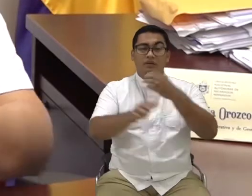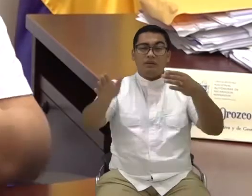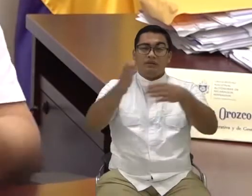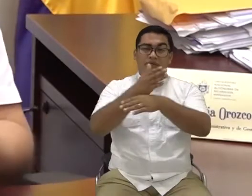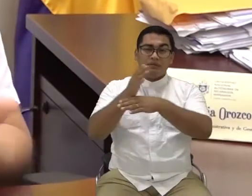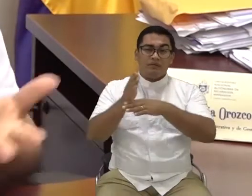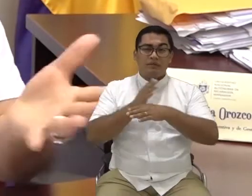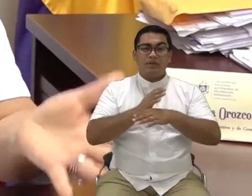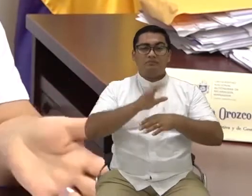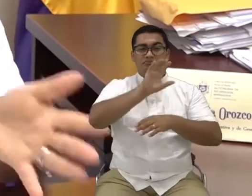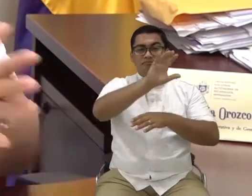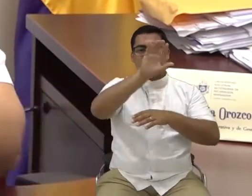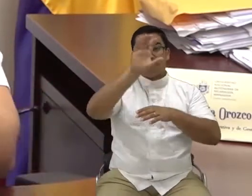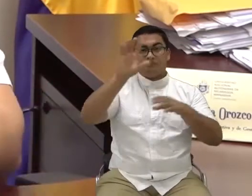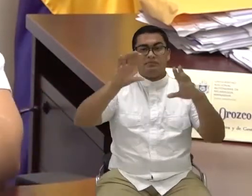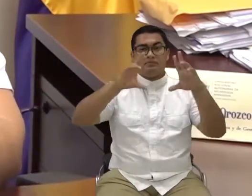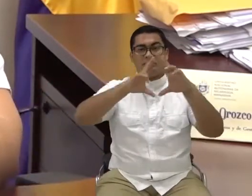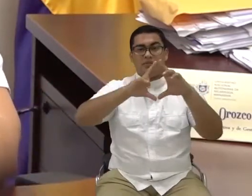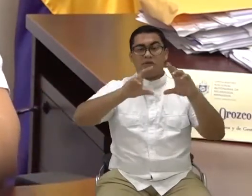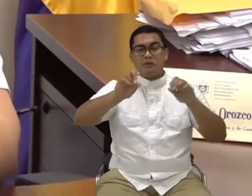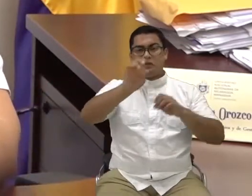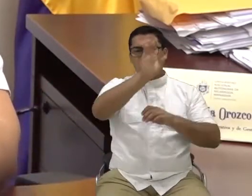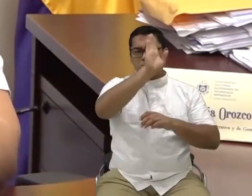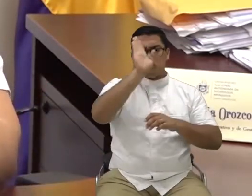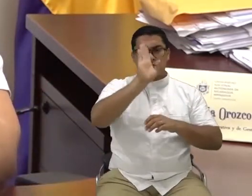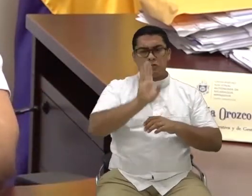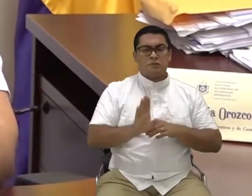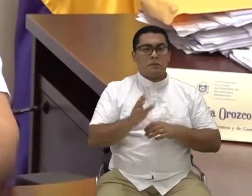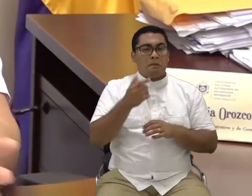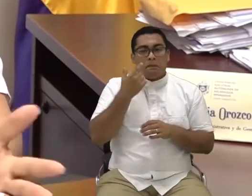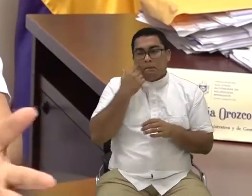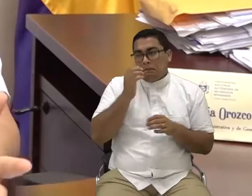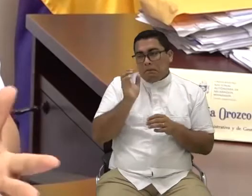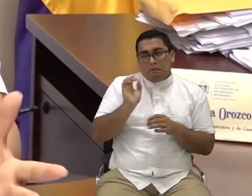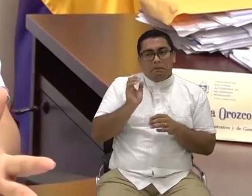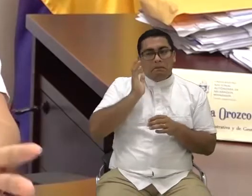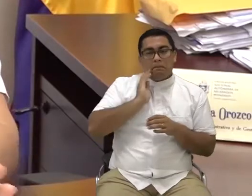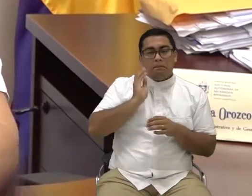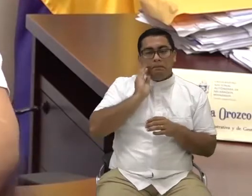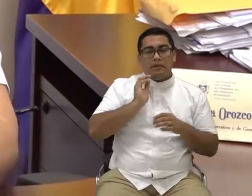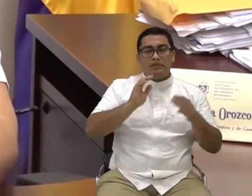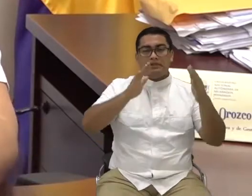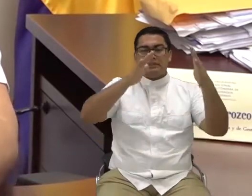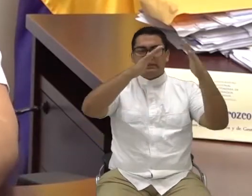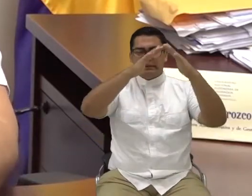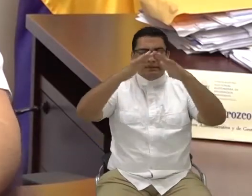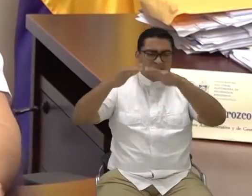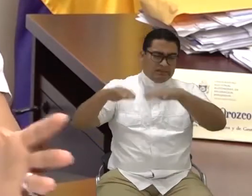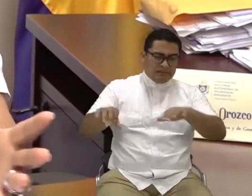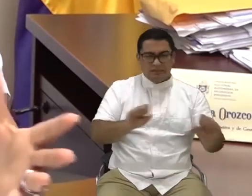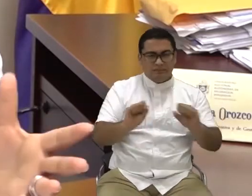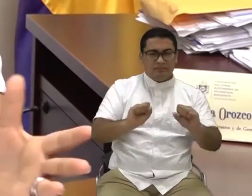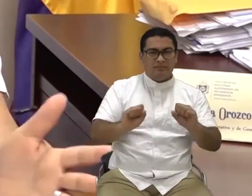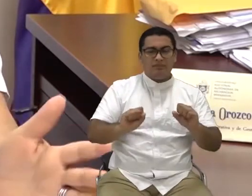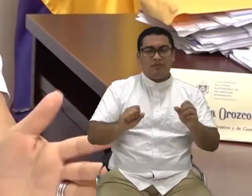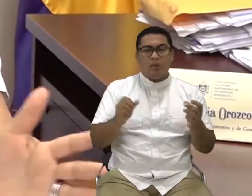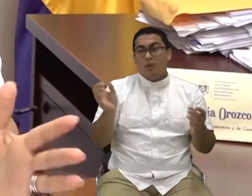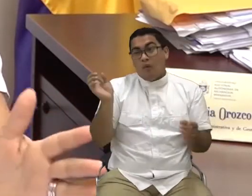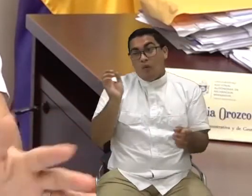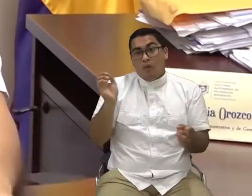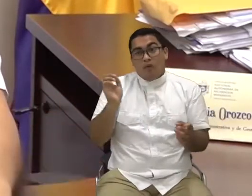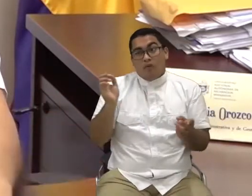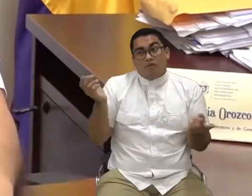zonas que tal vez nunca han vivido, por ejemplo, un terremoto, o temblores que